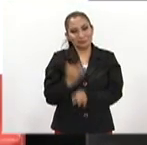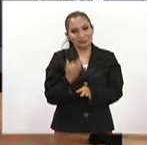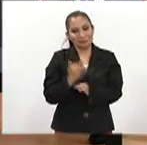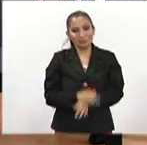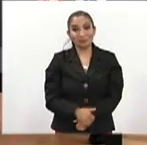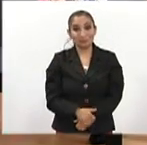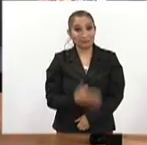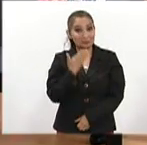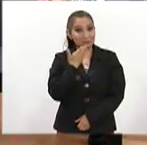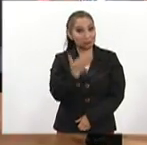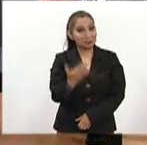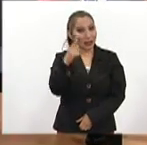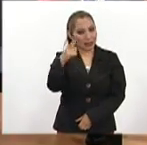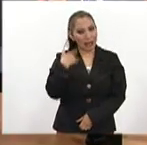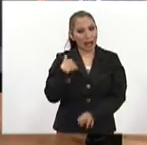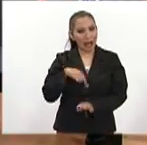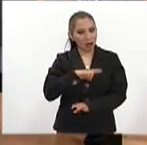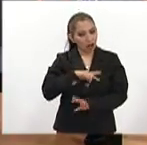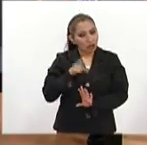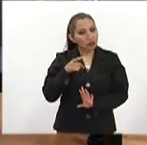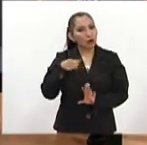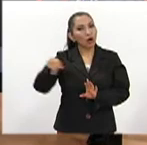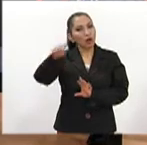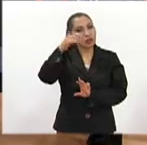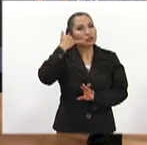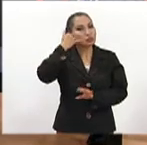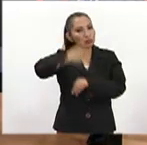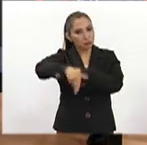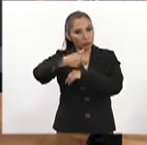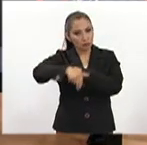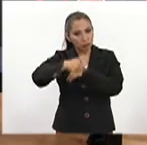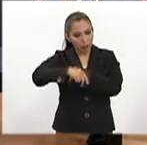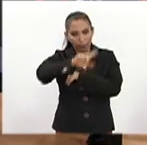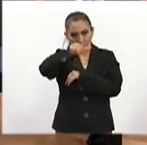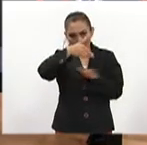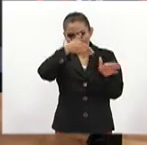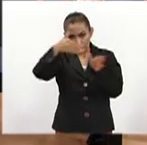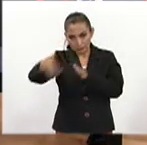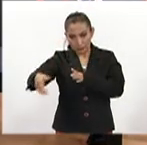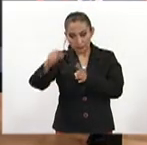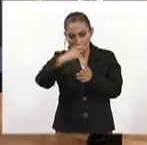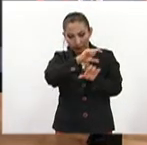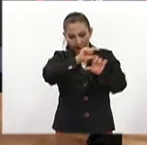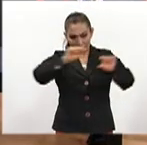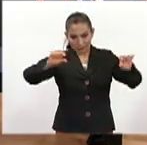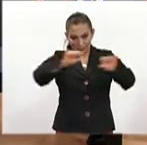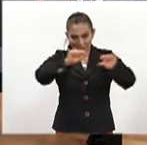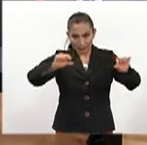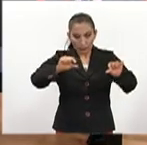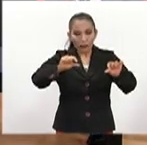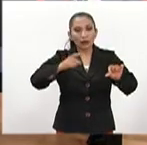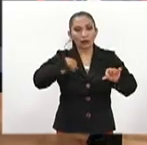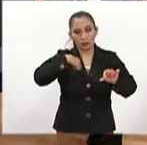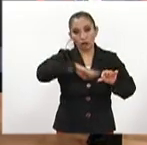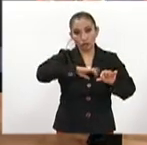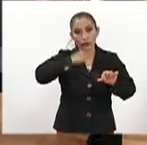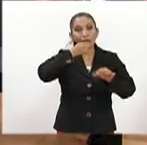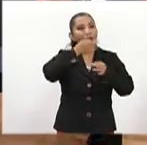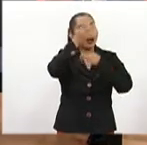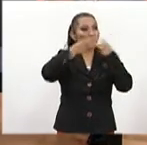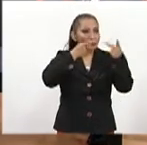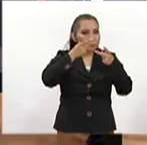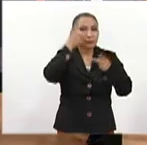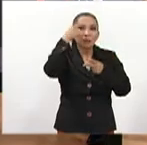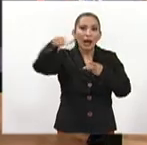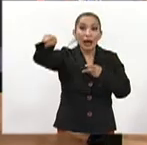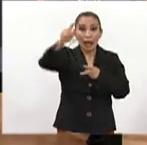vez. No, pues muy bien. Ya estaremos dando los teléfonos más adelante. Los vamos a poner ahí en pantalla. Y también nosotros los vamos a estar diciendo para